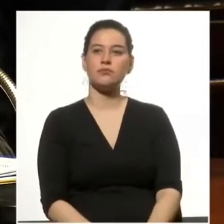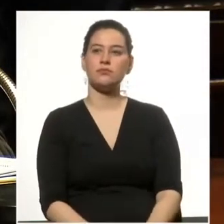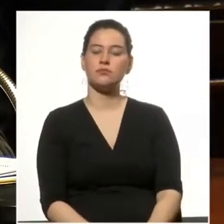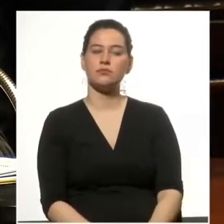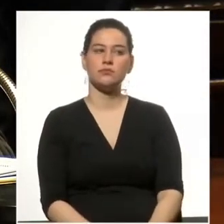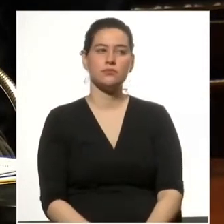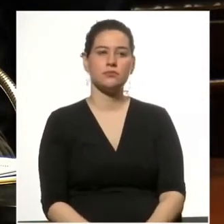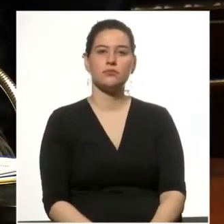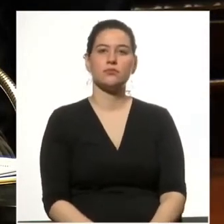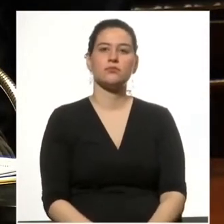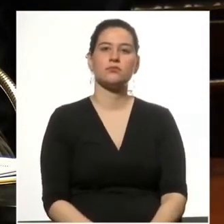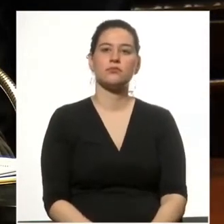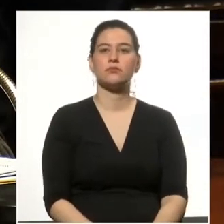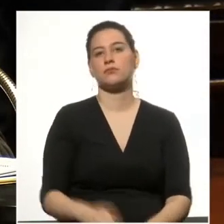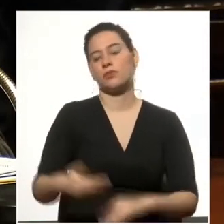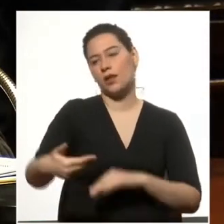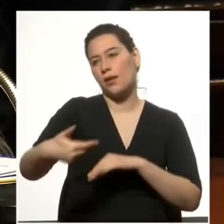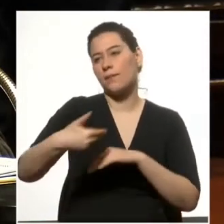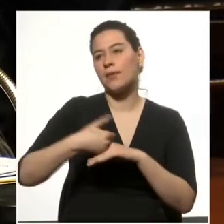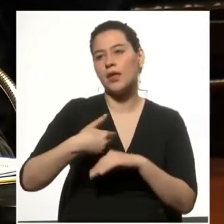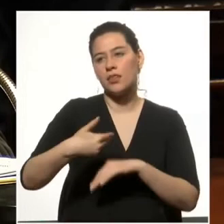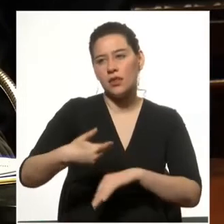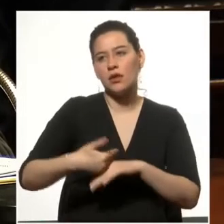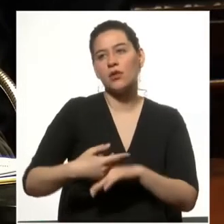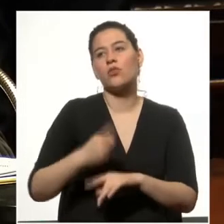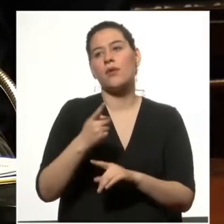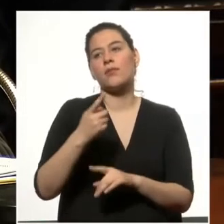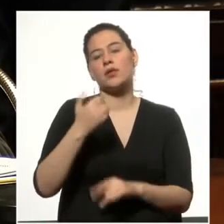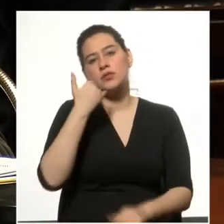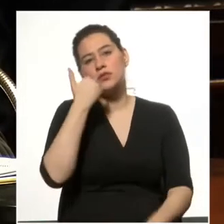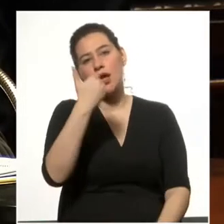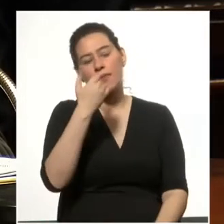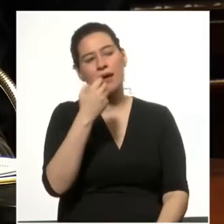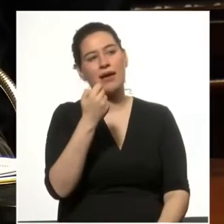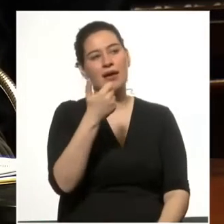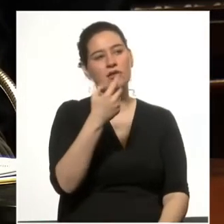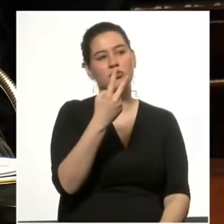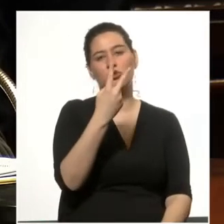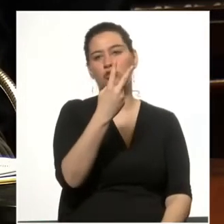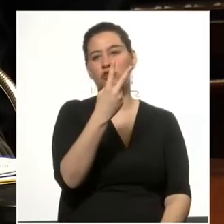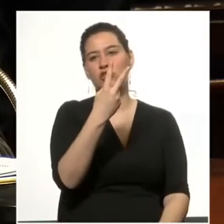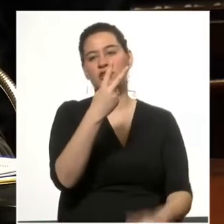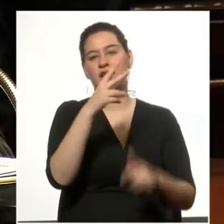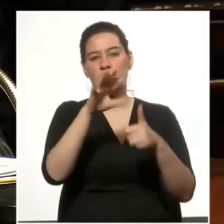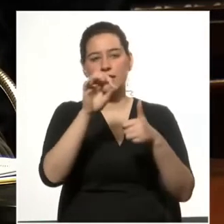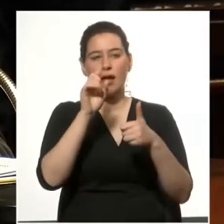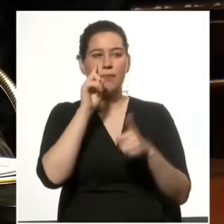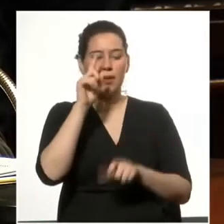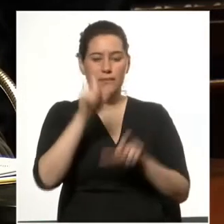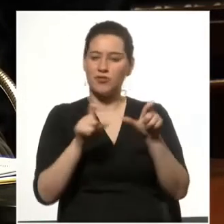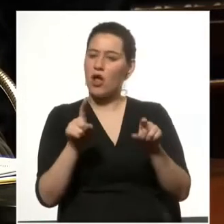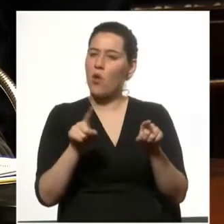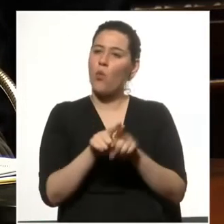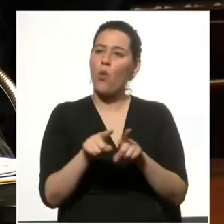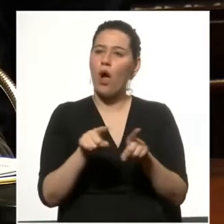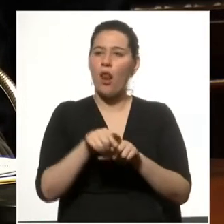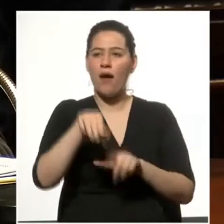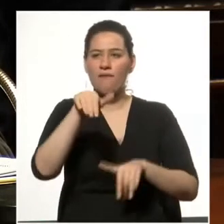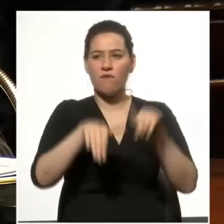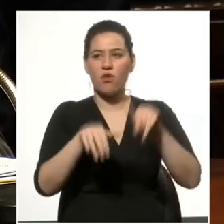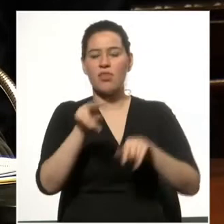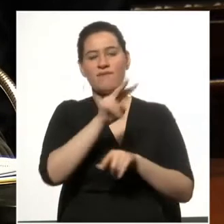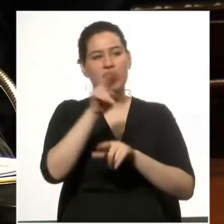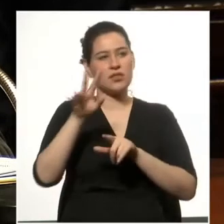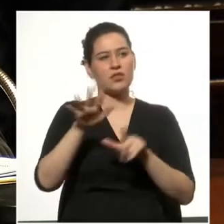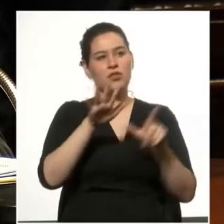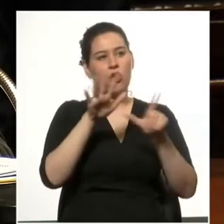A pesar de los pedidos y citaciones del fiscal, casi 270.000 personas votaron el 27 de